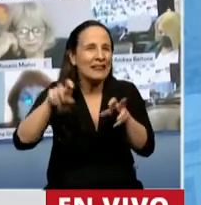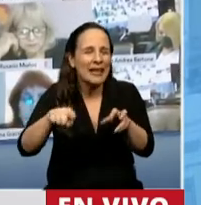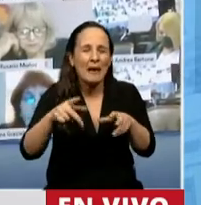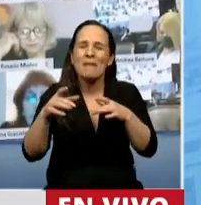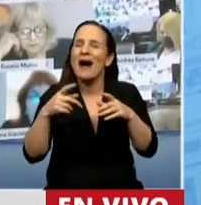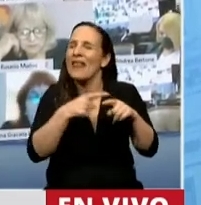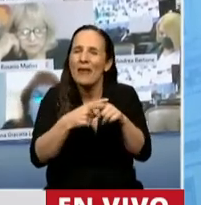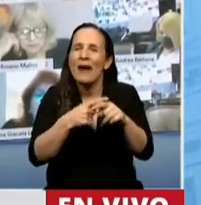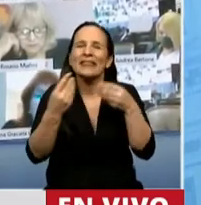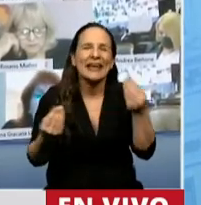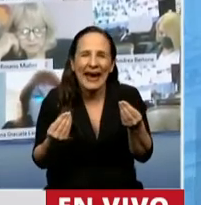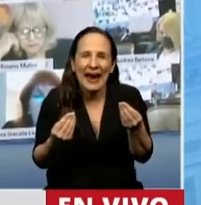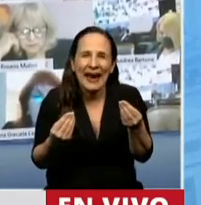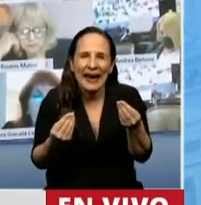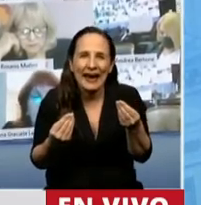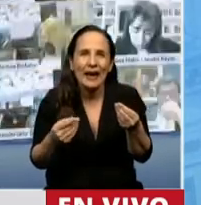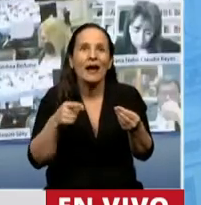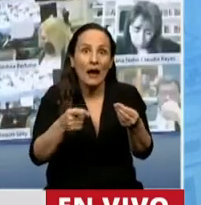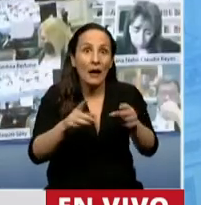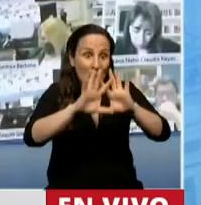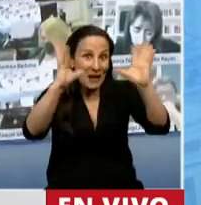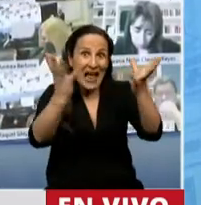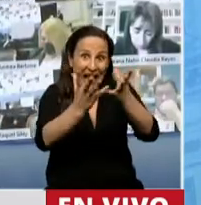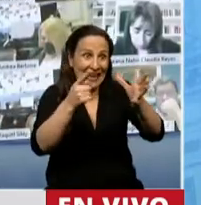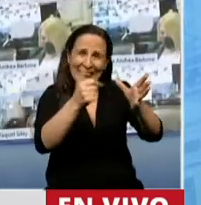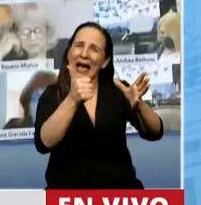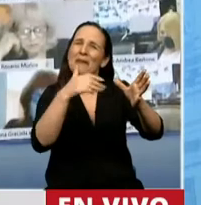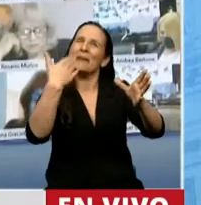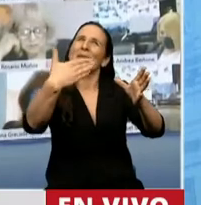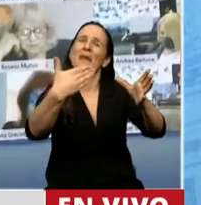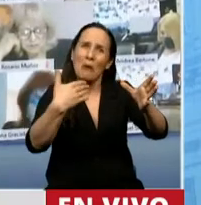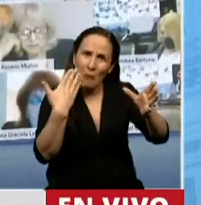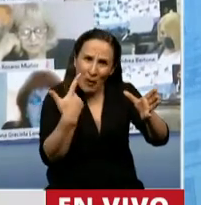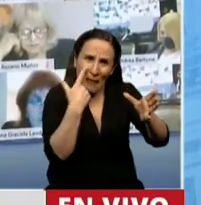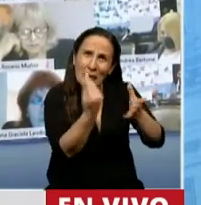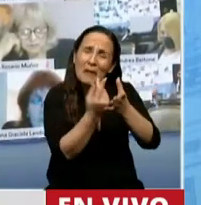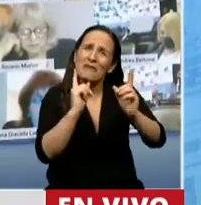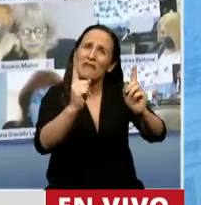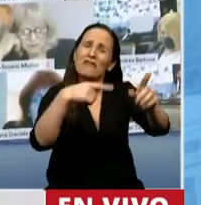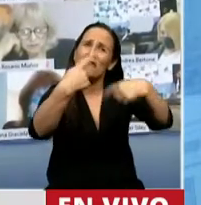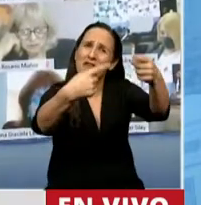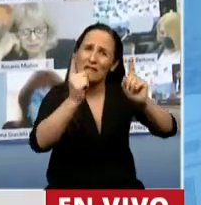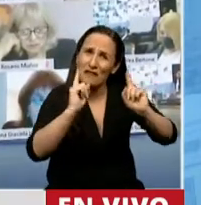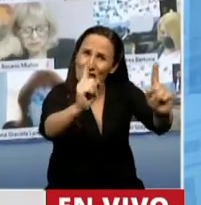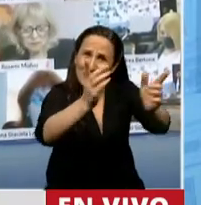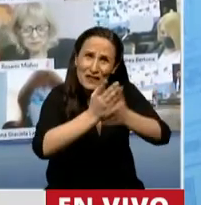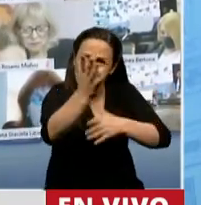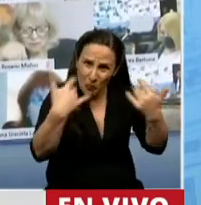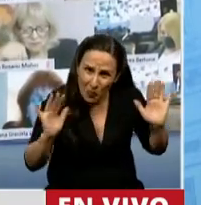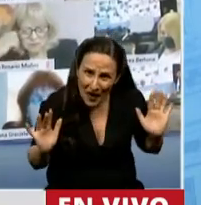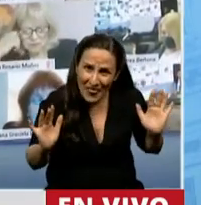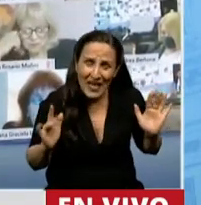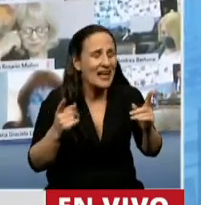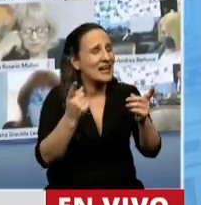riesgo es si va a haber o no vida en este planeta para todos, todas y todes. Y para eso necesitamos soluciones ya. Y